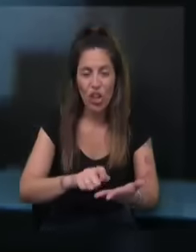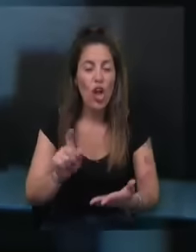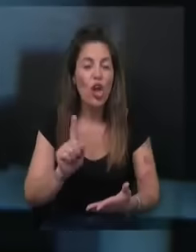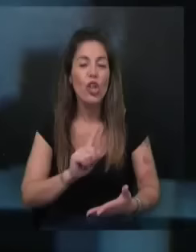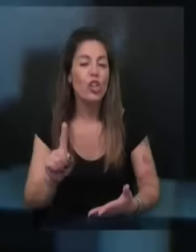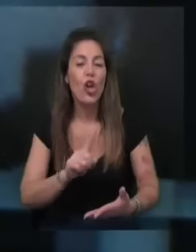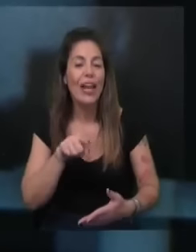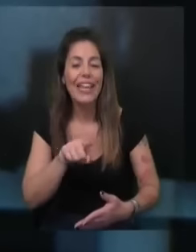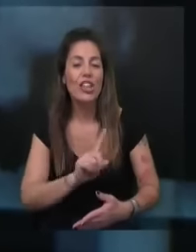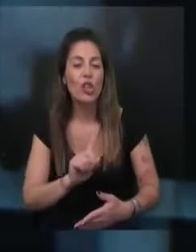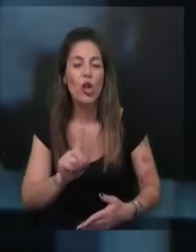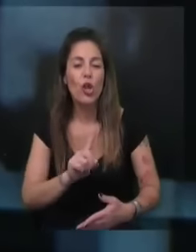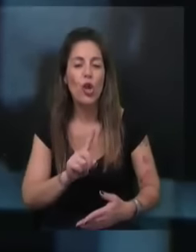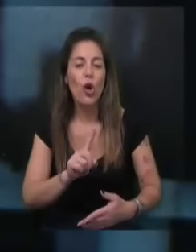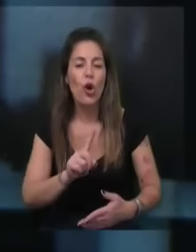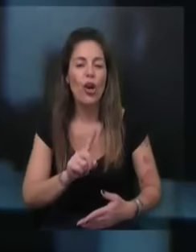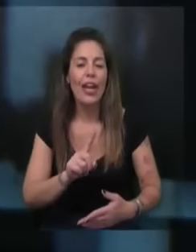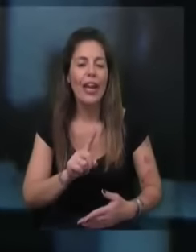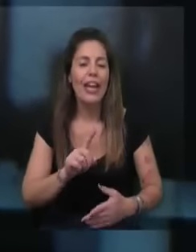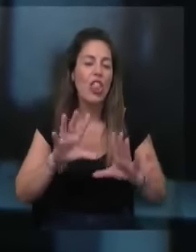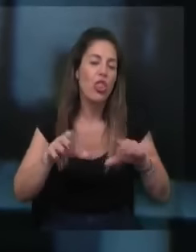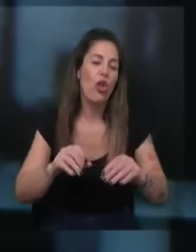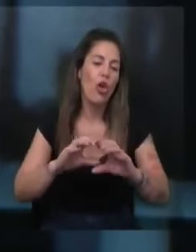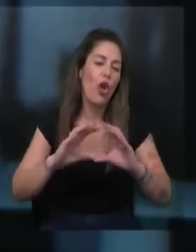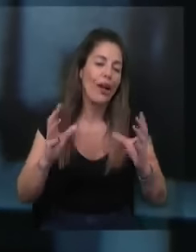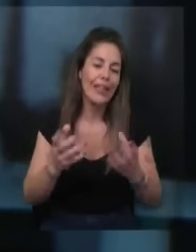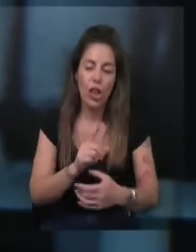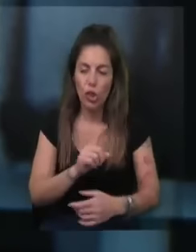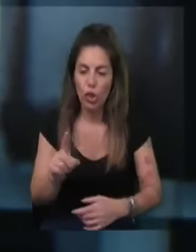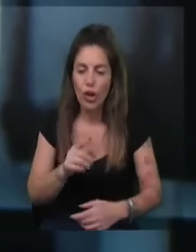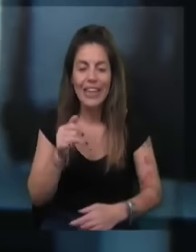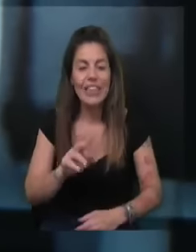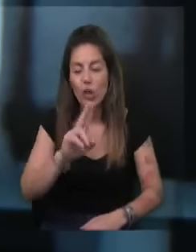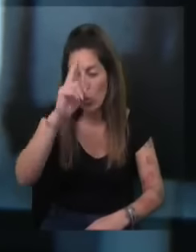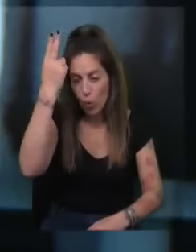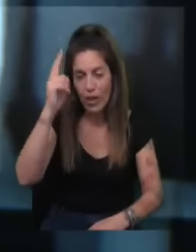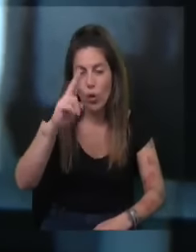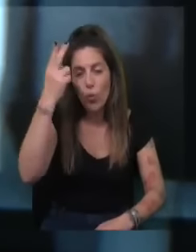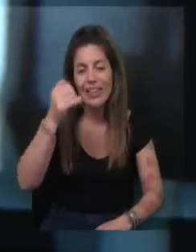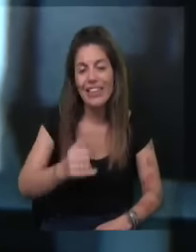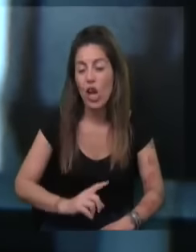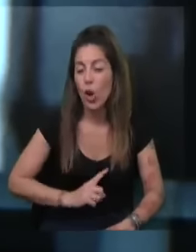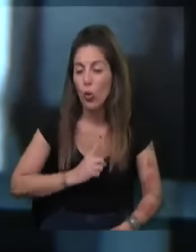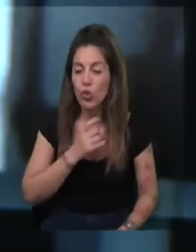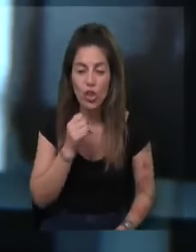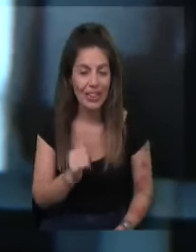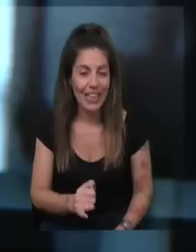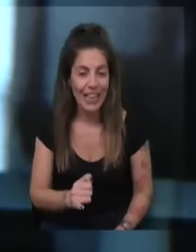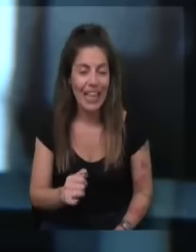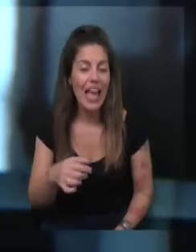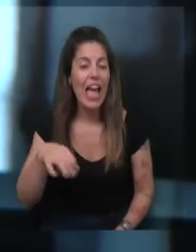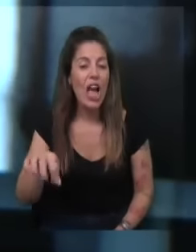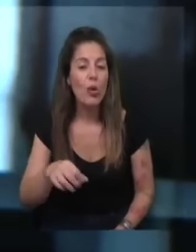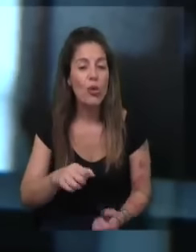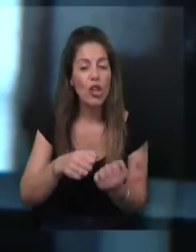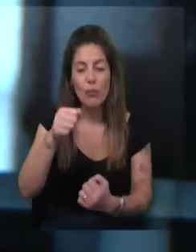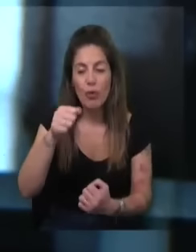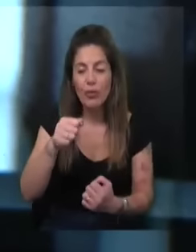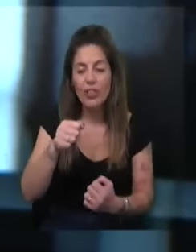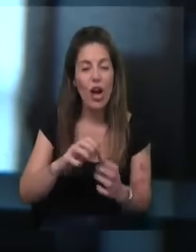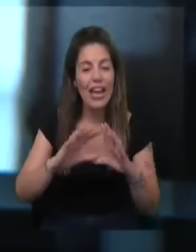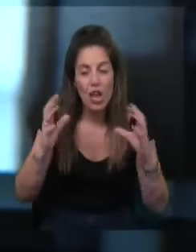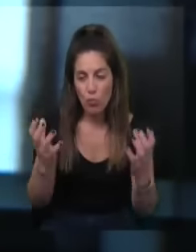de esto no es la panacea universal Entonces qué tiene Uruguay Uruguay tiene el orgullo de tener el único diplomado en el